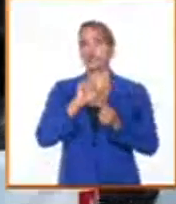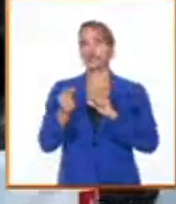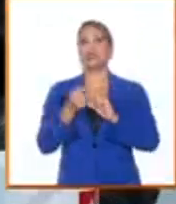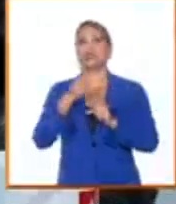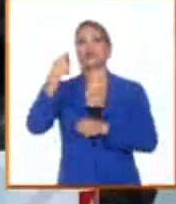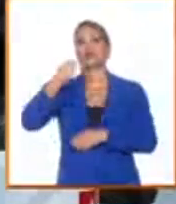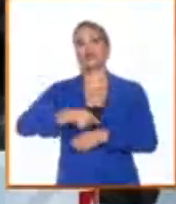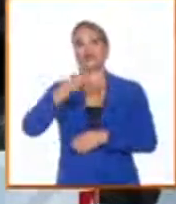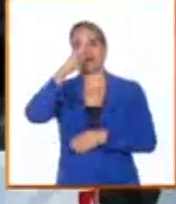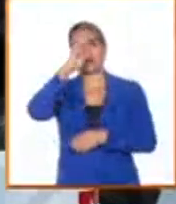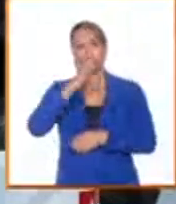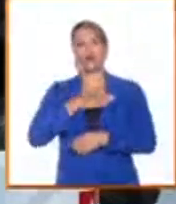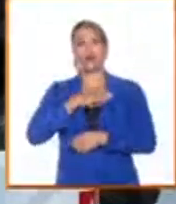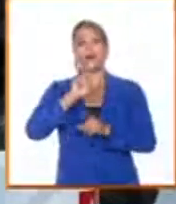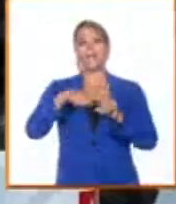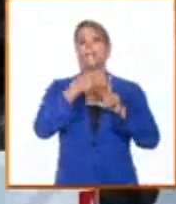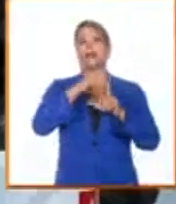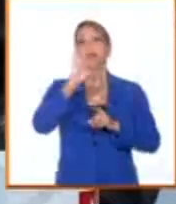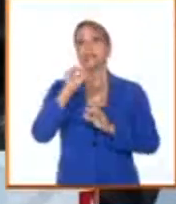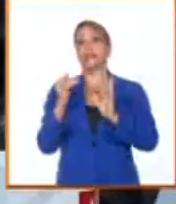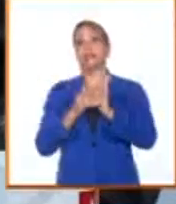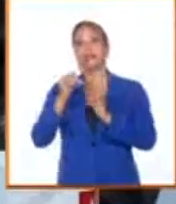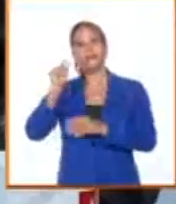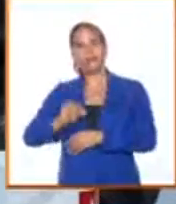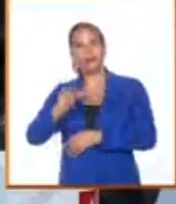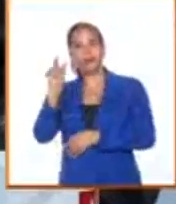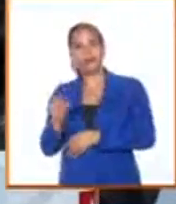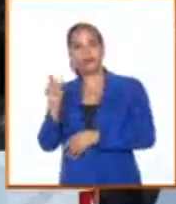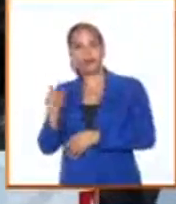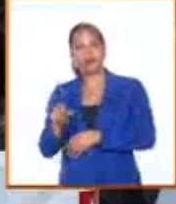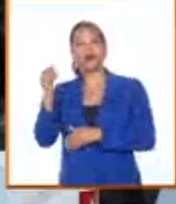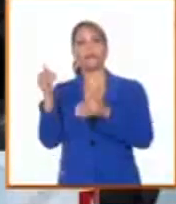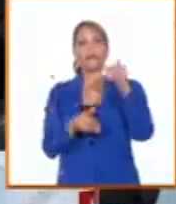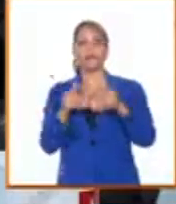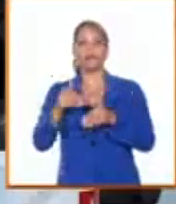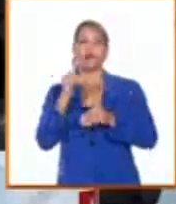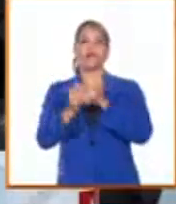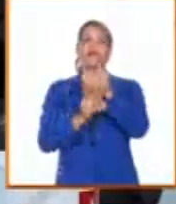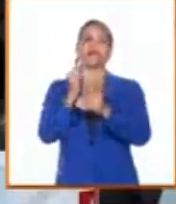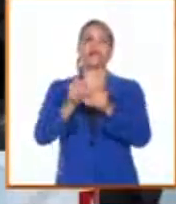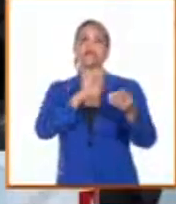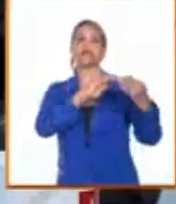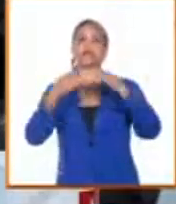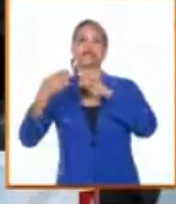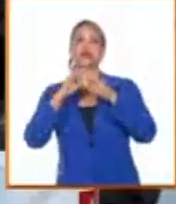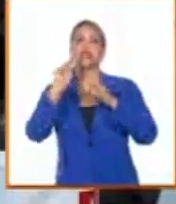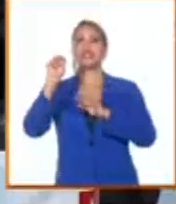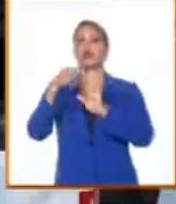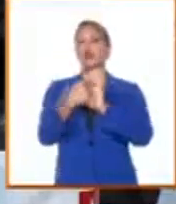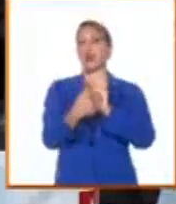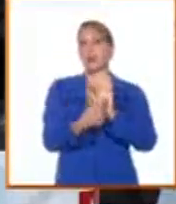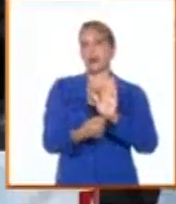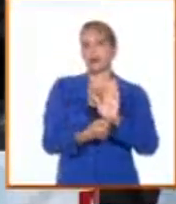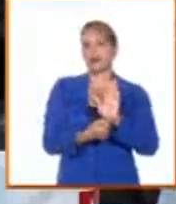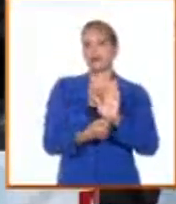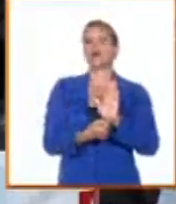del país. Más de 7.000 personas, como tú dices, Randy, participaron en el proceso de discusión de la norma. Y nosotros tuvimos el inmenso